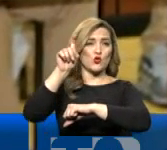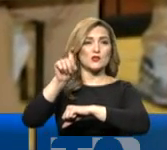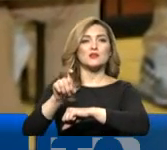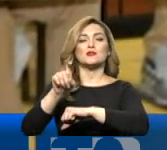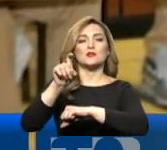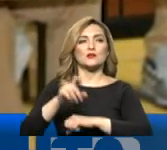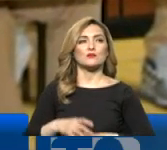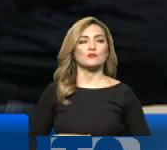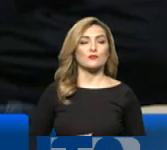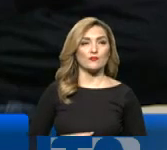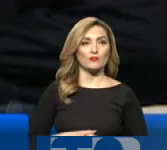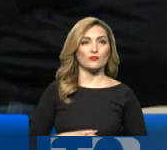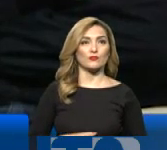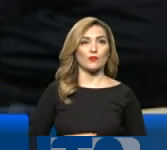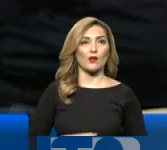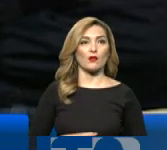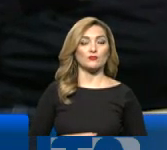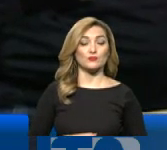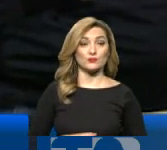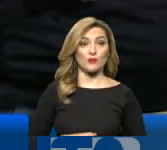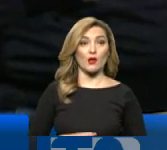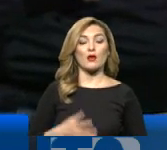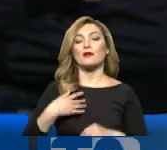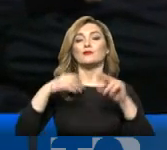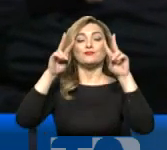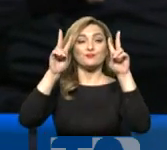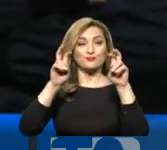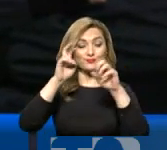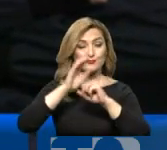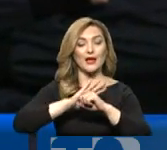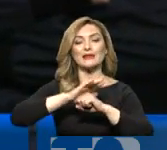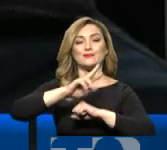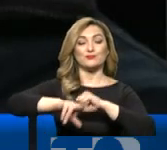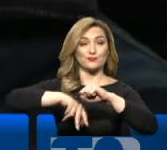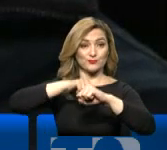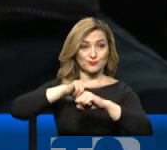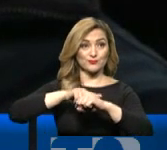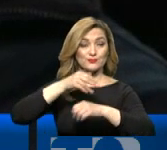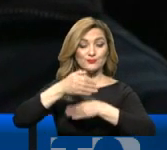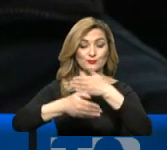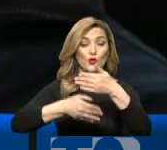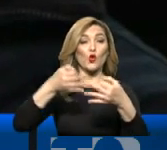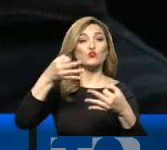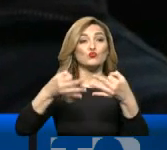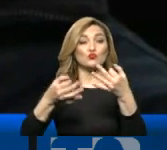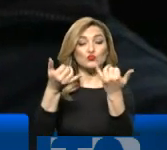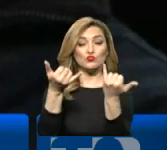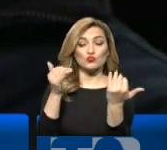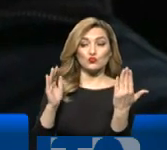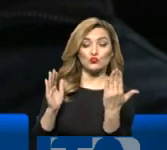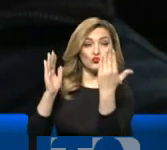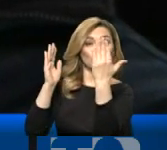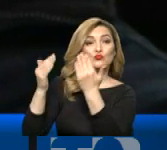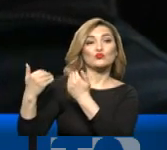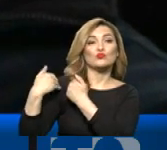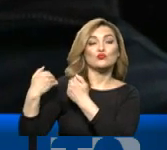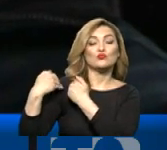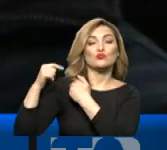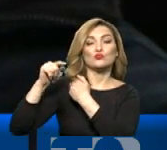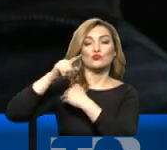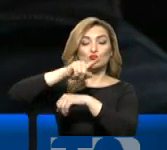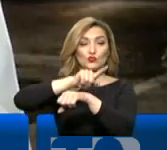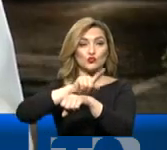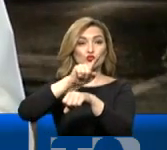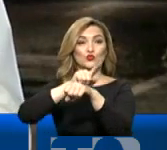de fuero de corte nacional. Es por esa razón que se realiza la audiencia de formulación de cargos en este lugar a cargo del